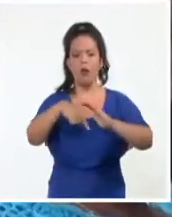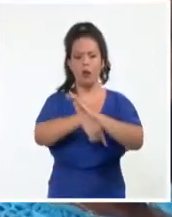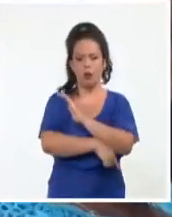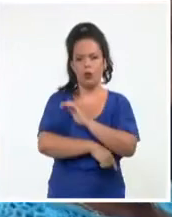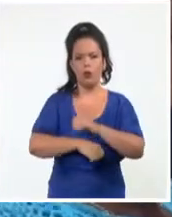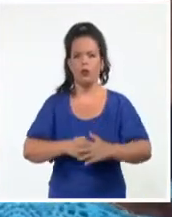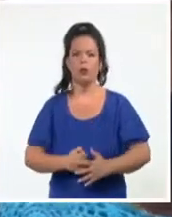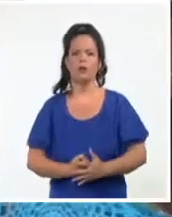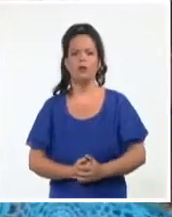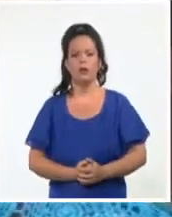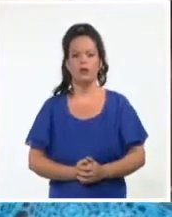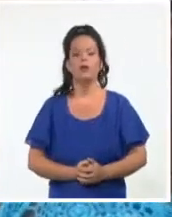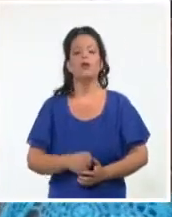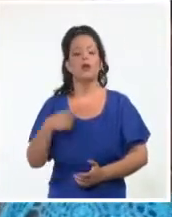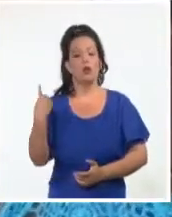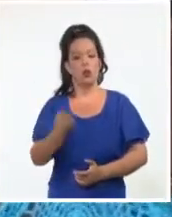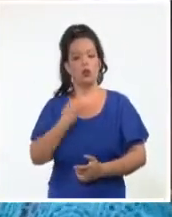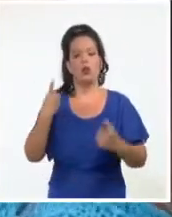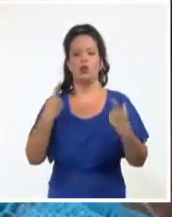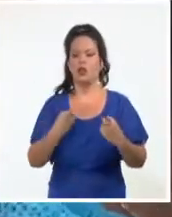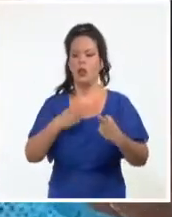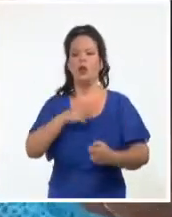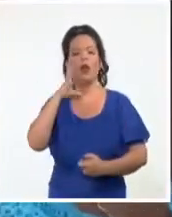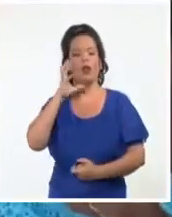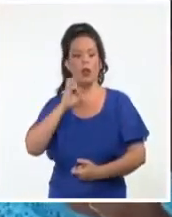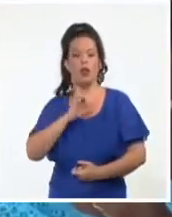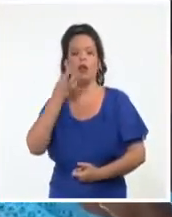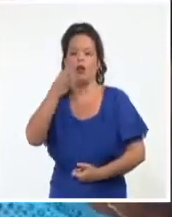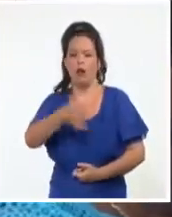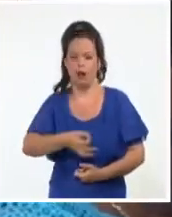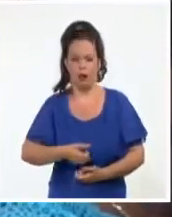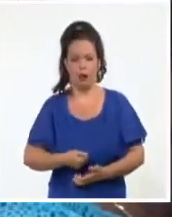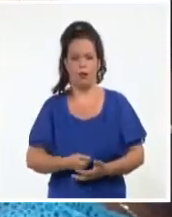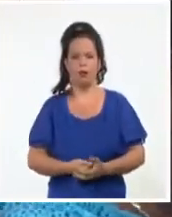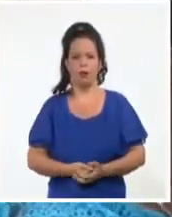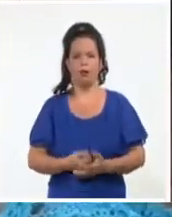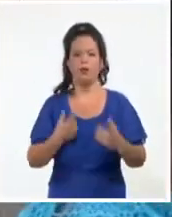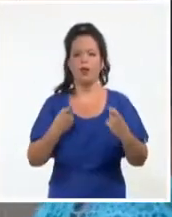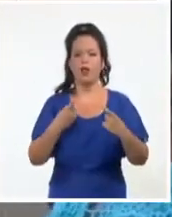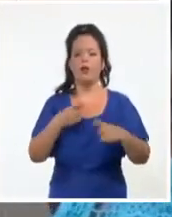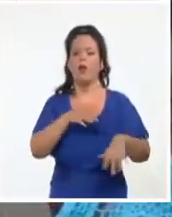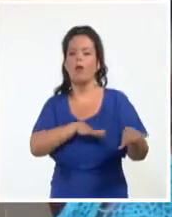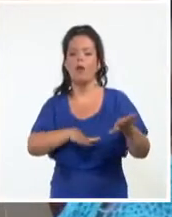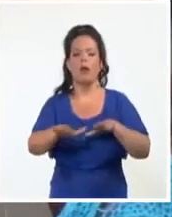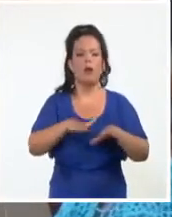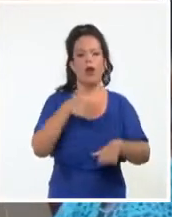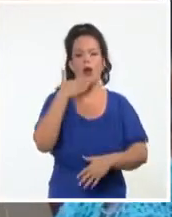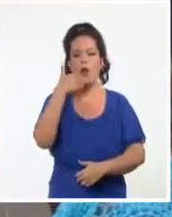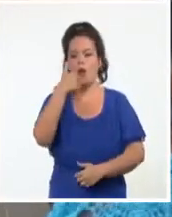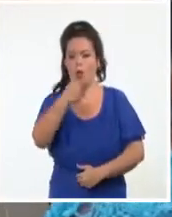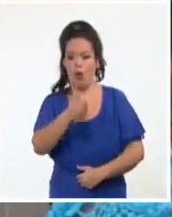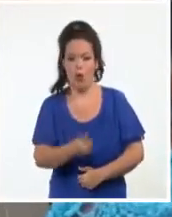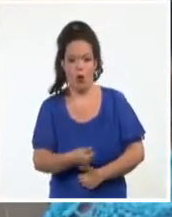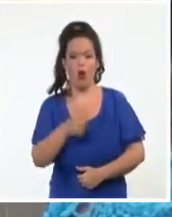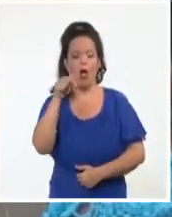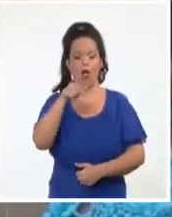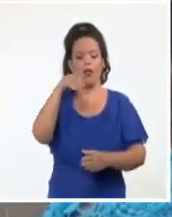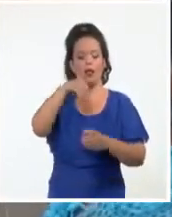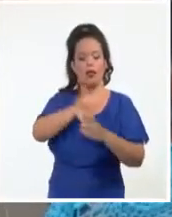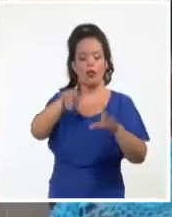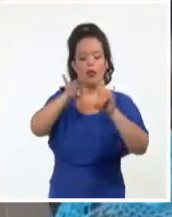Críticamente tenemos que reconocerlo así, que tenemos que prepararnos mejor integralmente en la comunidad universitaria para